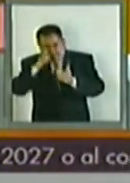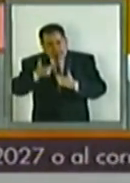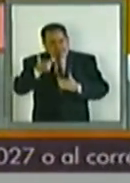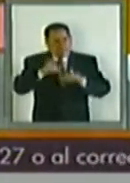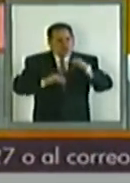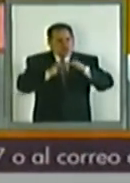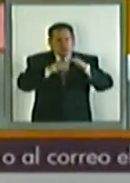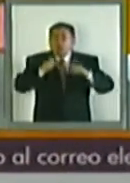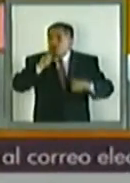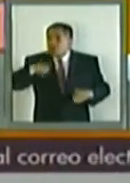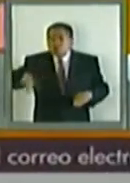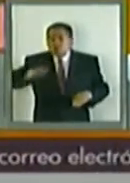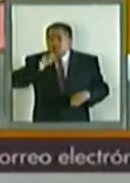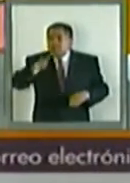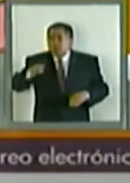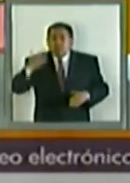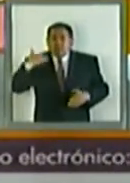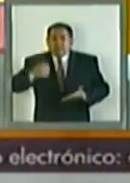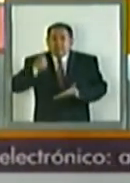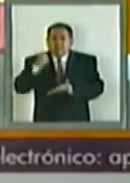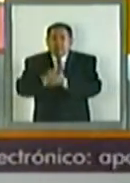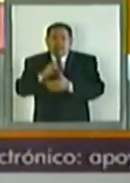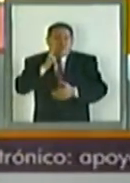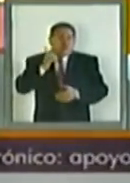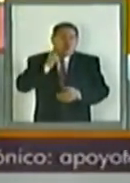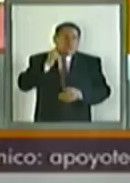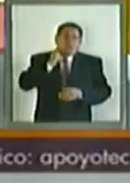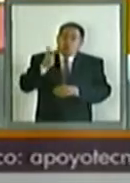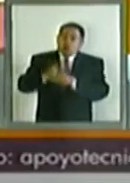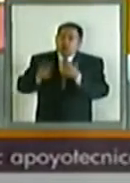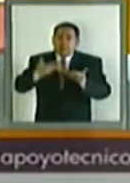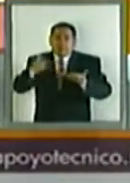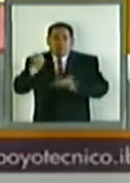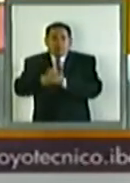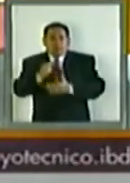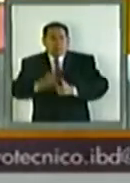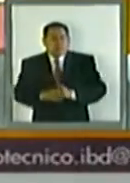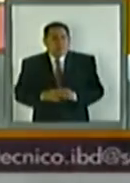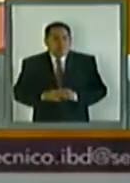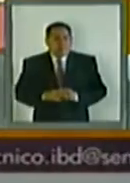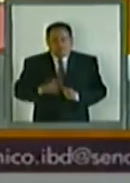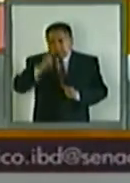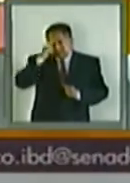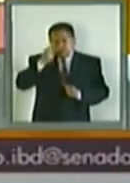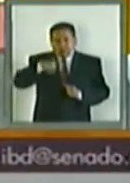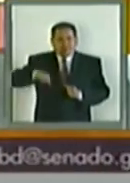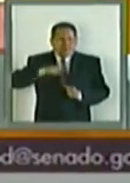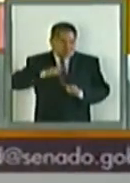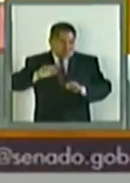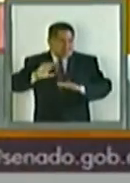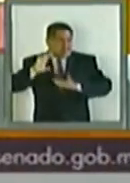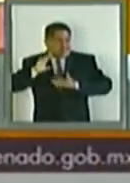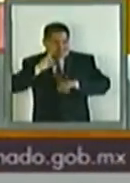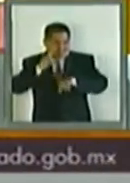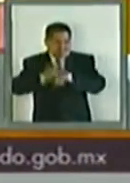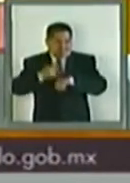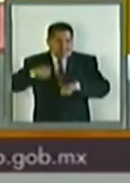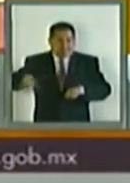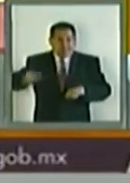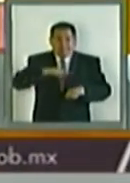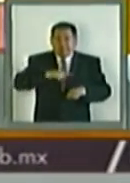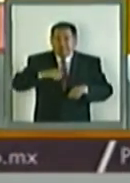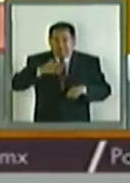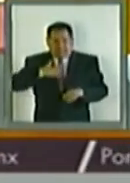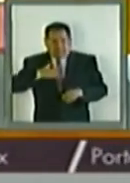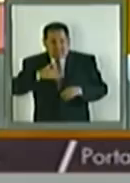que nosotros mismos hemos aprobado, ambas cámaras. Recordemos que existe un compromiso con la responsabilidad hacendaria en